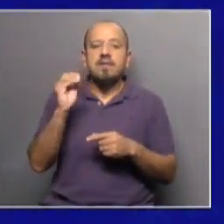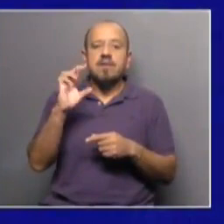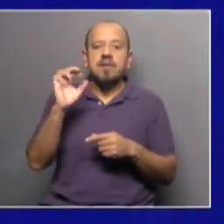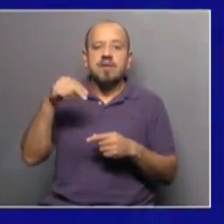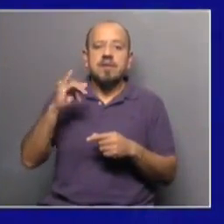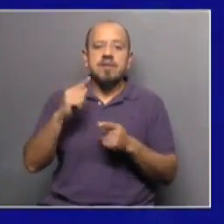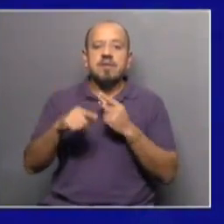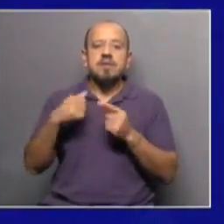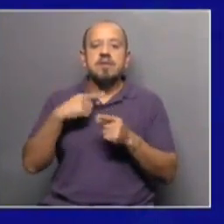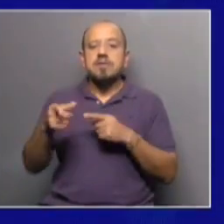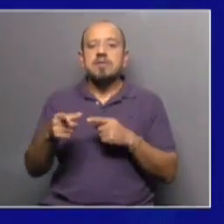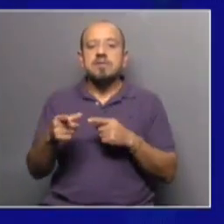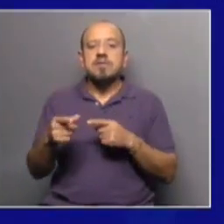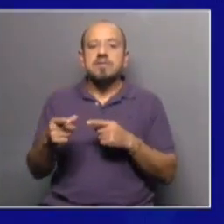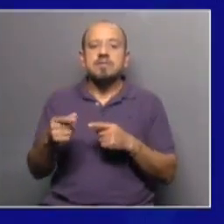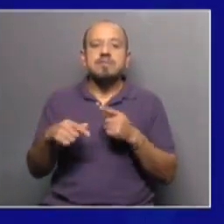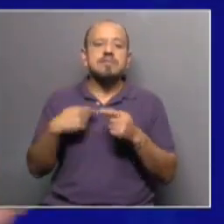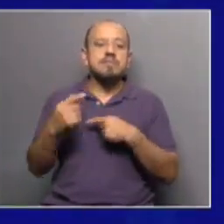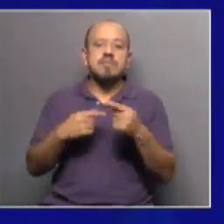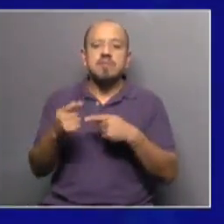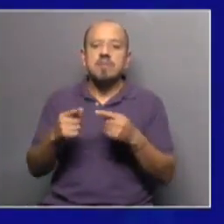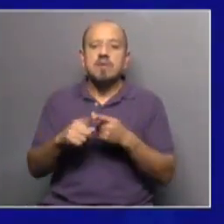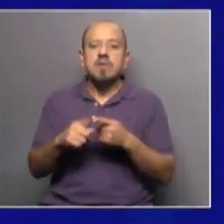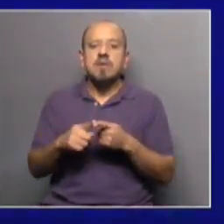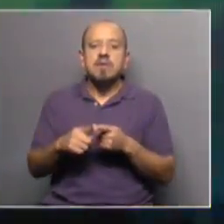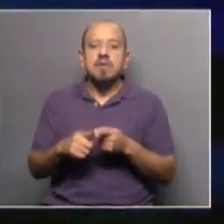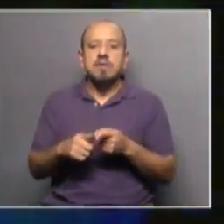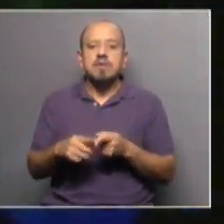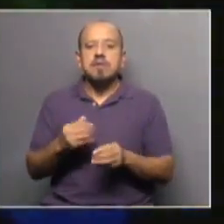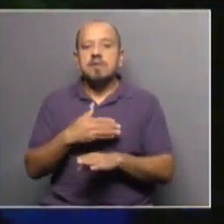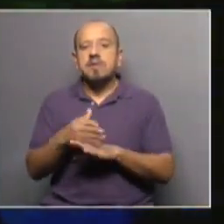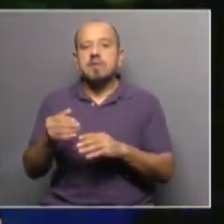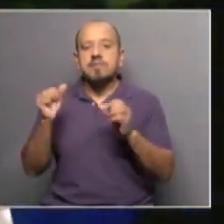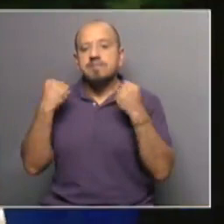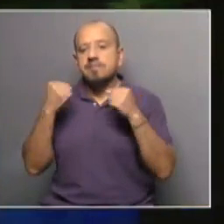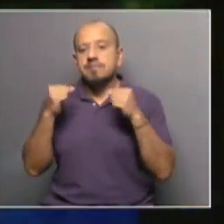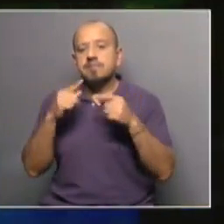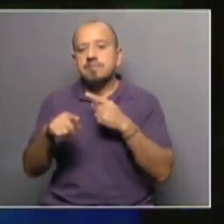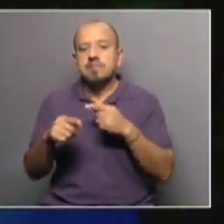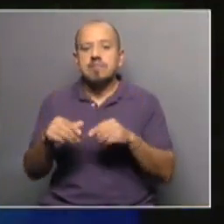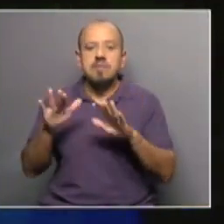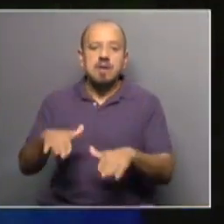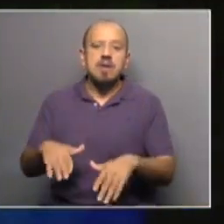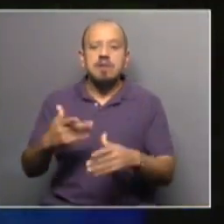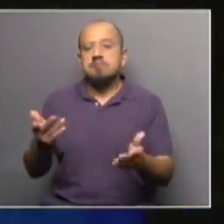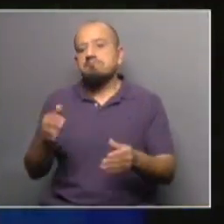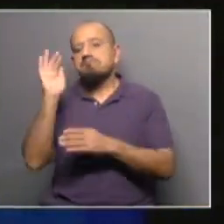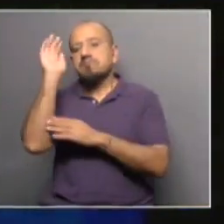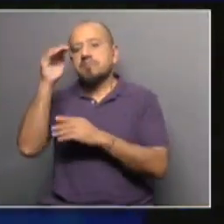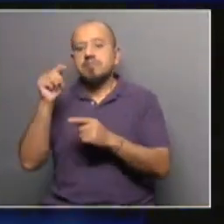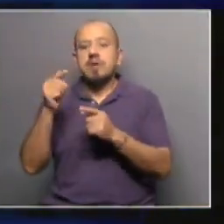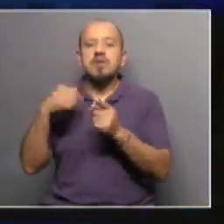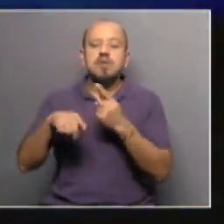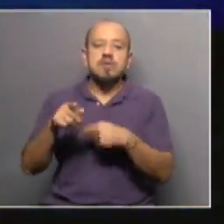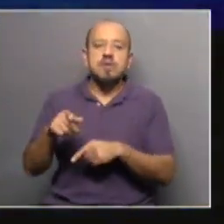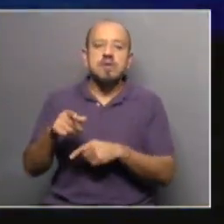y las chiquilinas se van involucrando. Bueno, que van, que se quedan después de que termina la práctica o el entrenamiento, a conversar, a tirar ahí un poco. Y bueno,